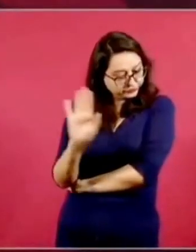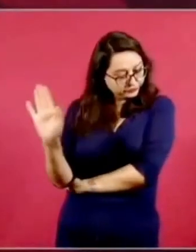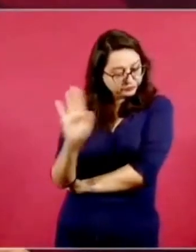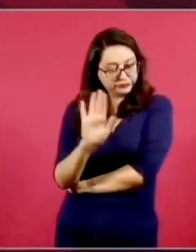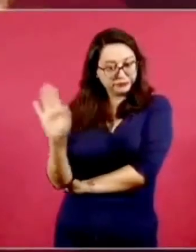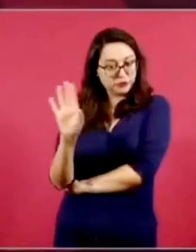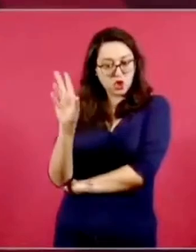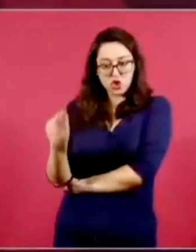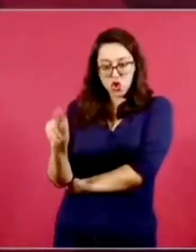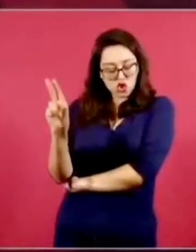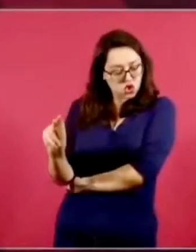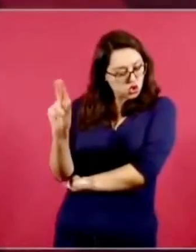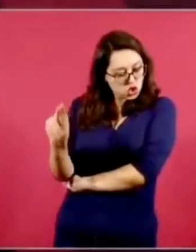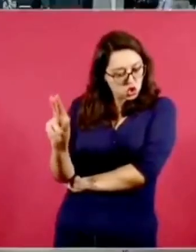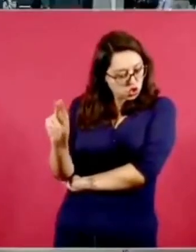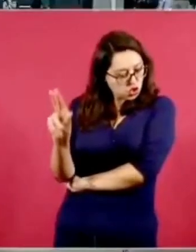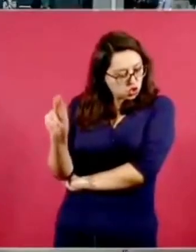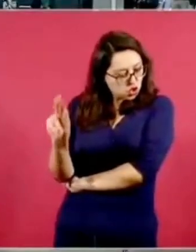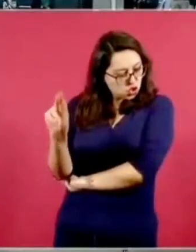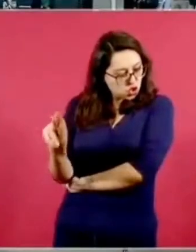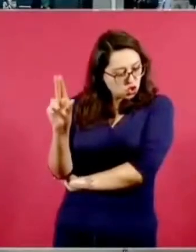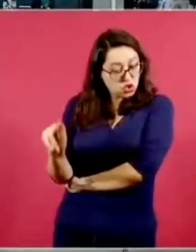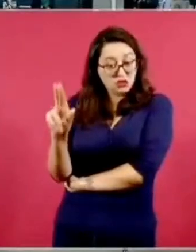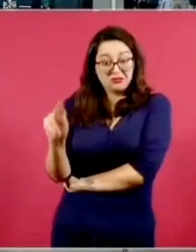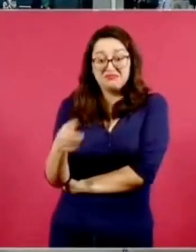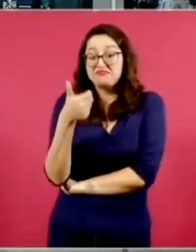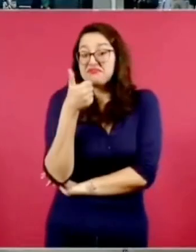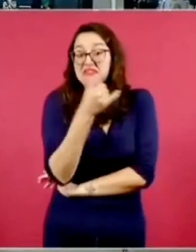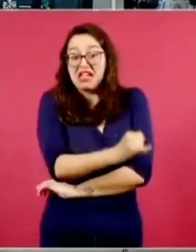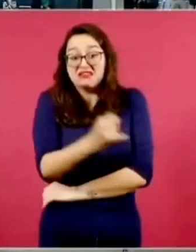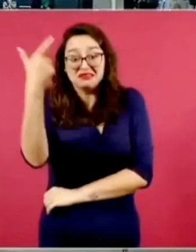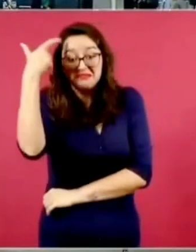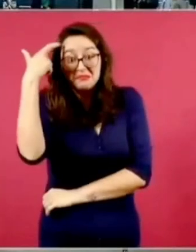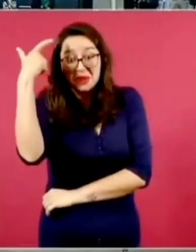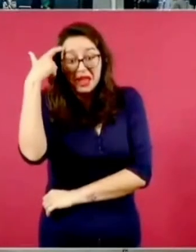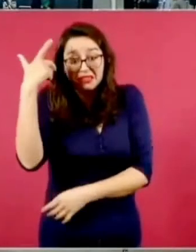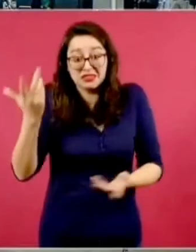En las familias, otros ya me contaron